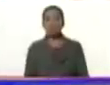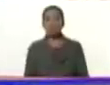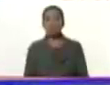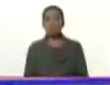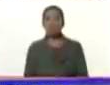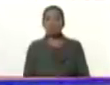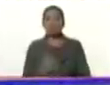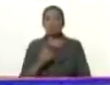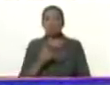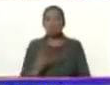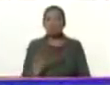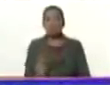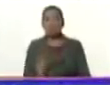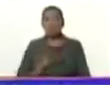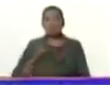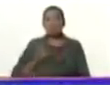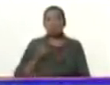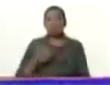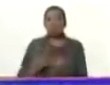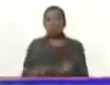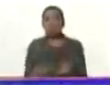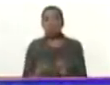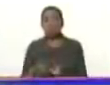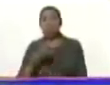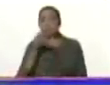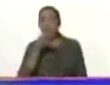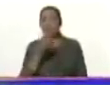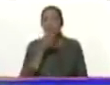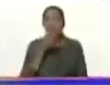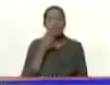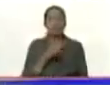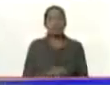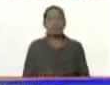Yo quiero proceder en esta tarde hermosa,